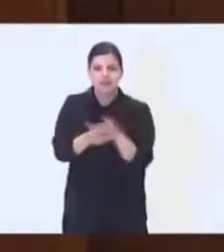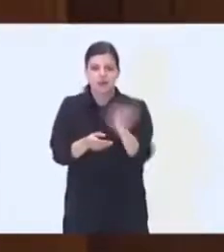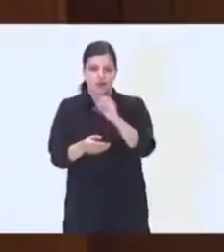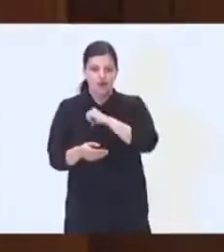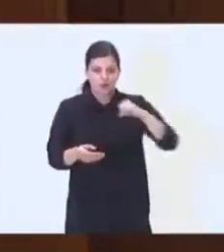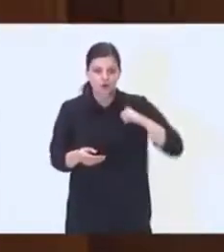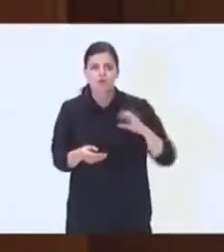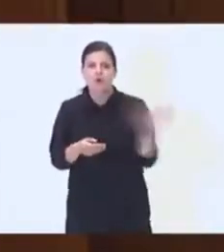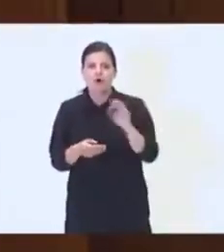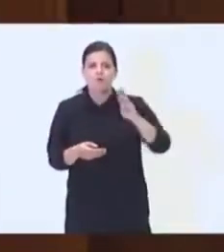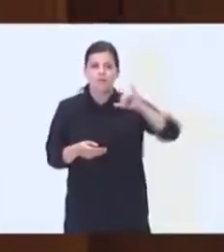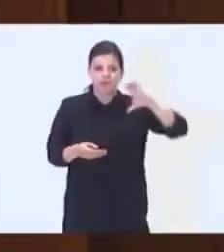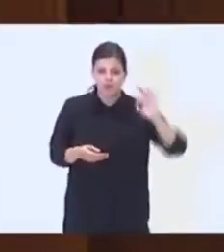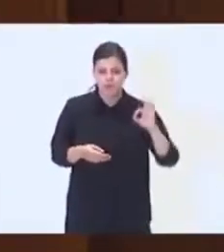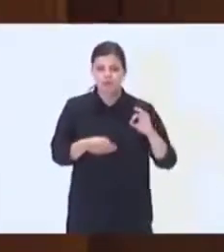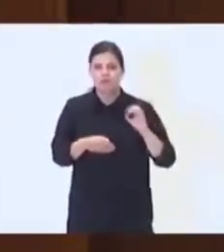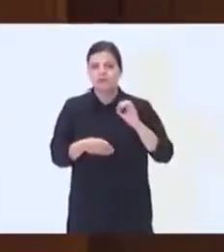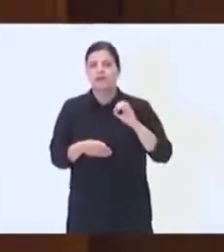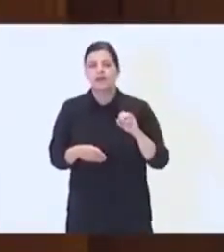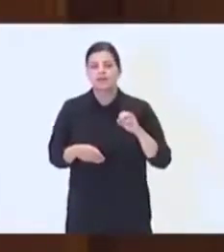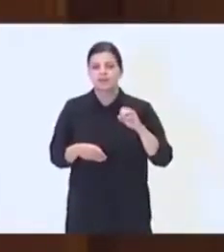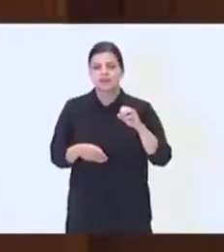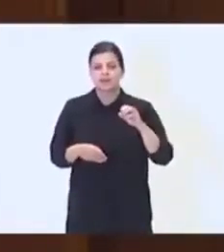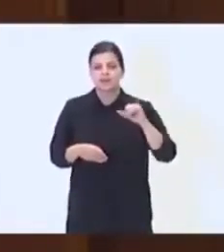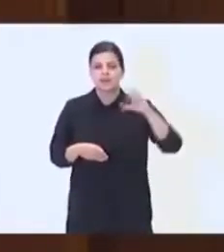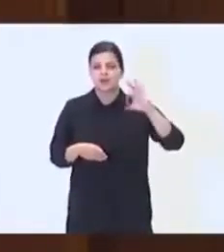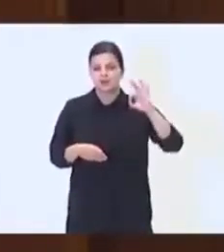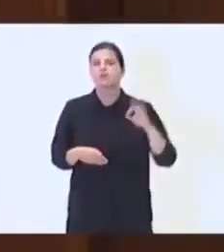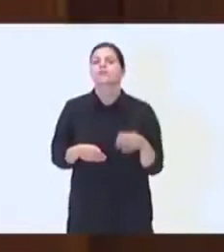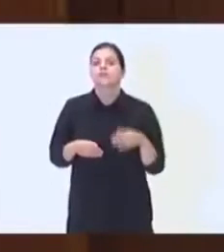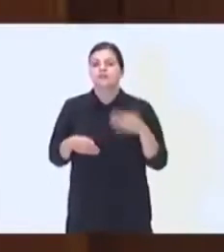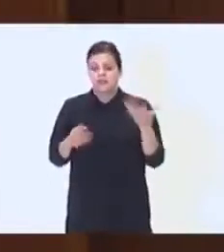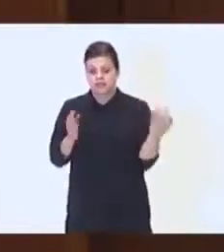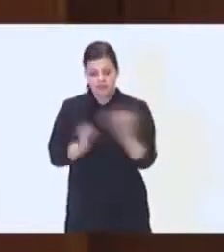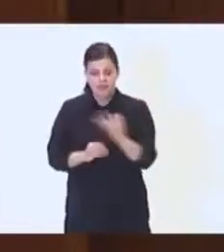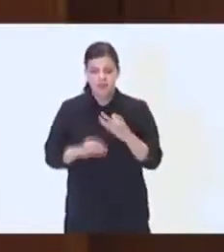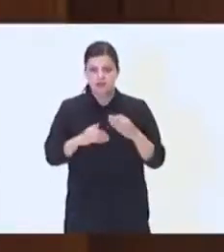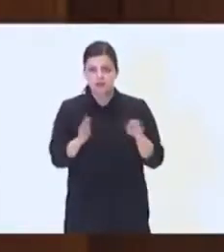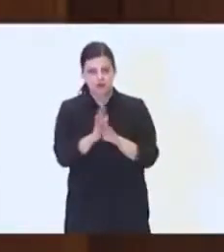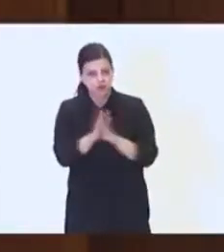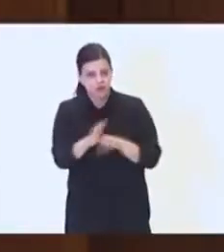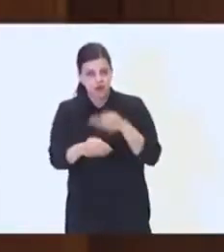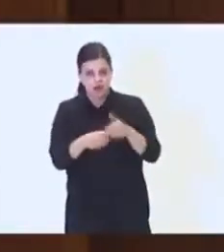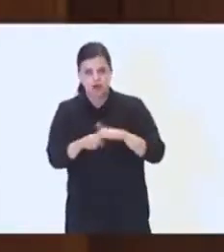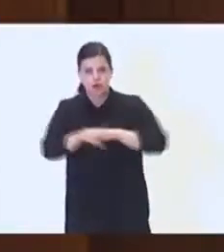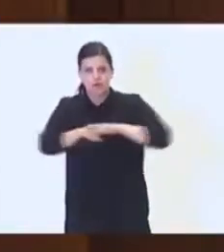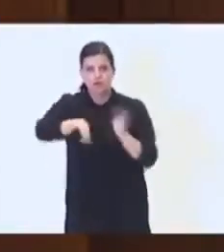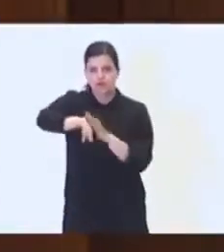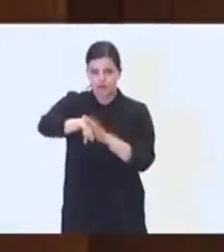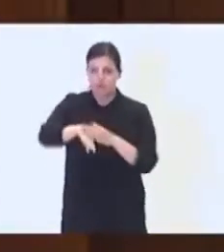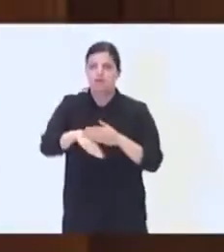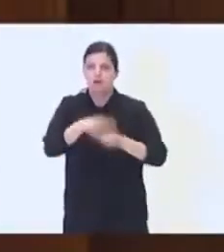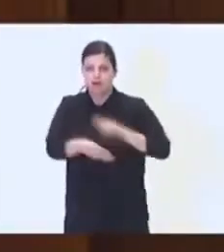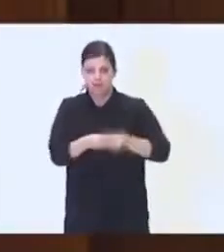autónomos, un estado de quiebra que hay que preservar de la sociedad de nuestro país. Y esto